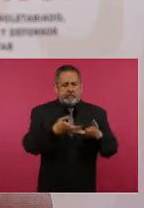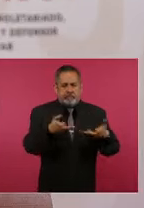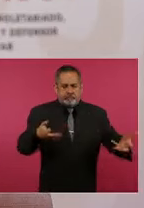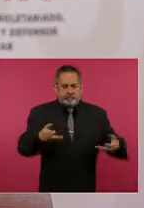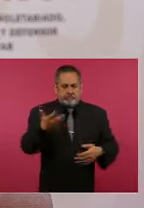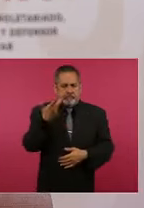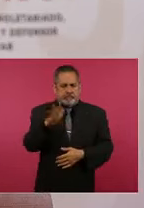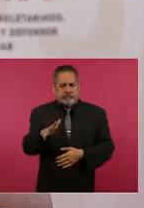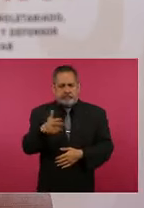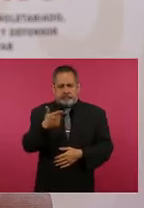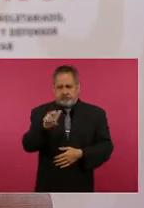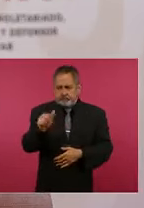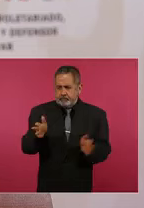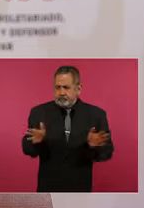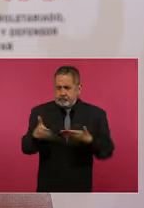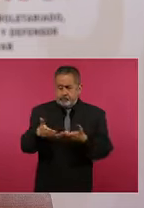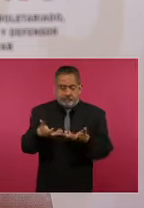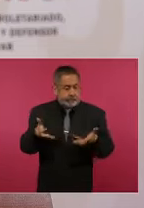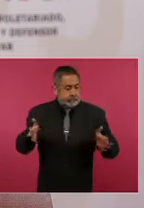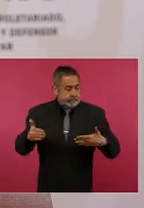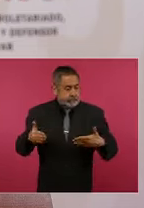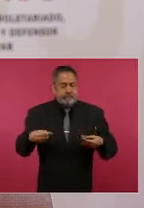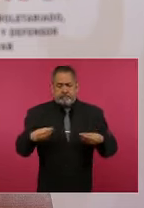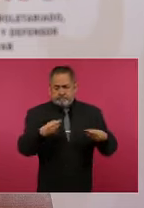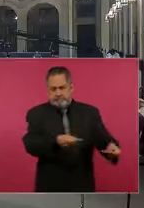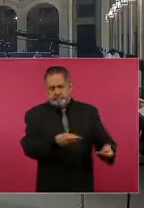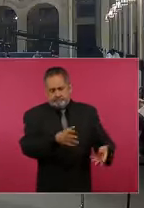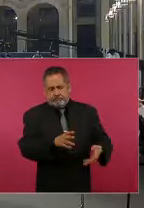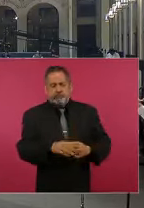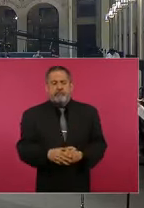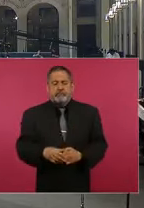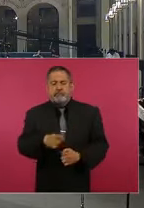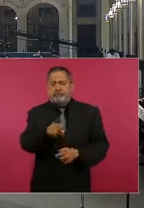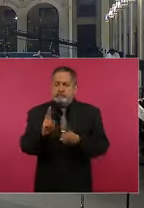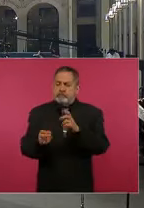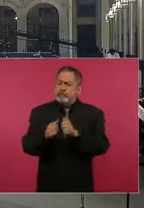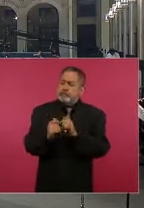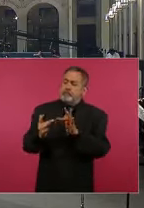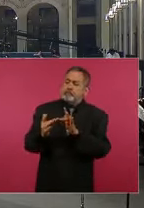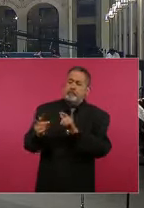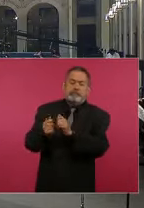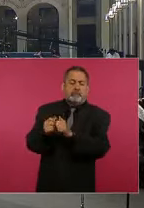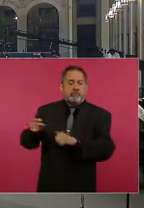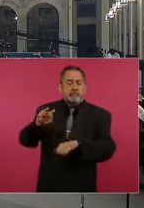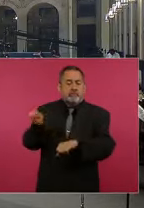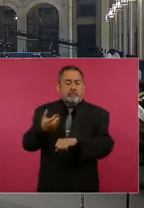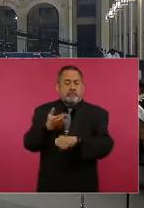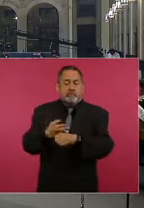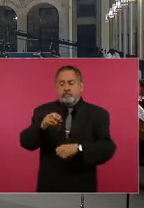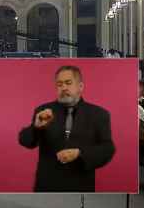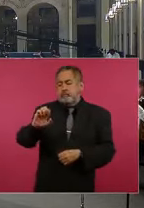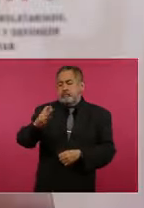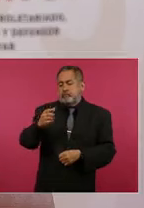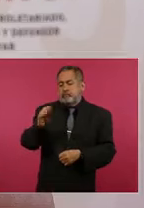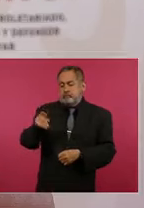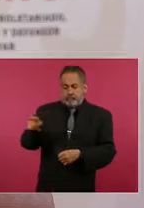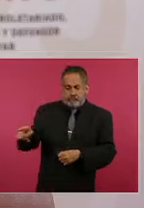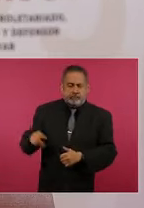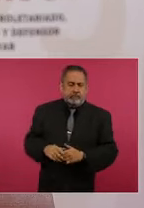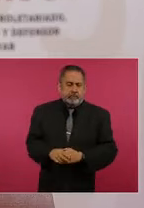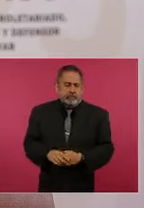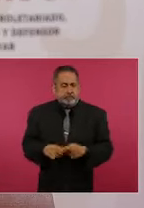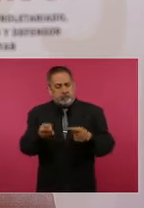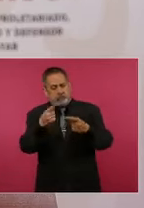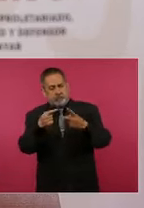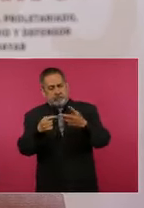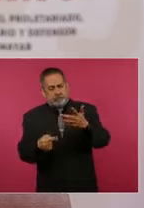10 hectáreas. Entonces, es cosa de verlo con la secretaria de Gobernación. Lo demás,